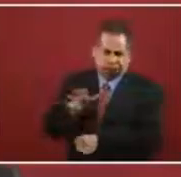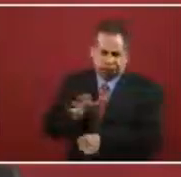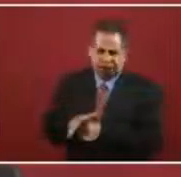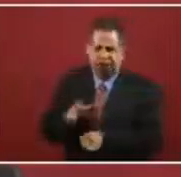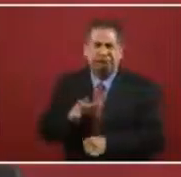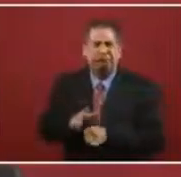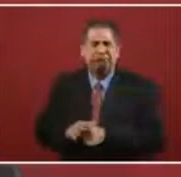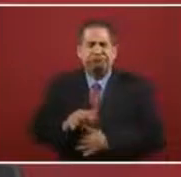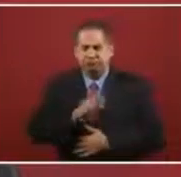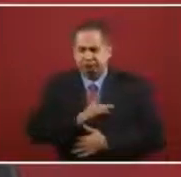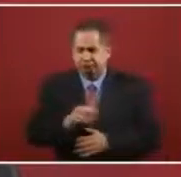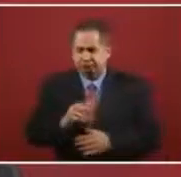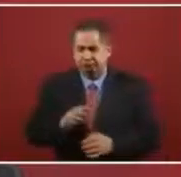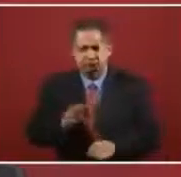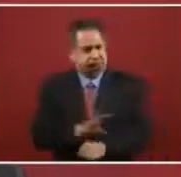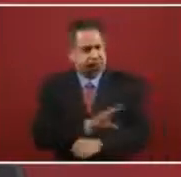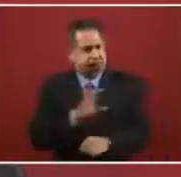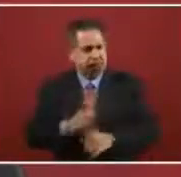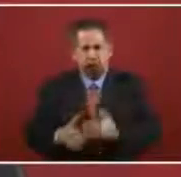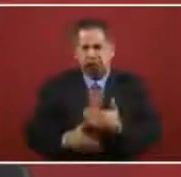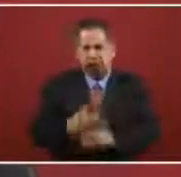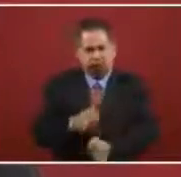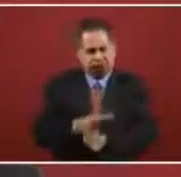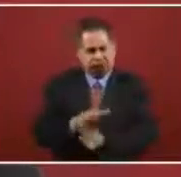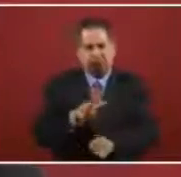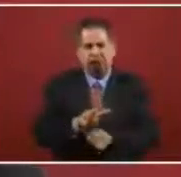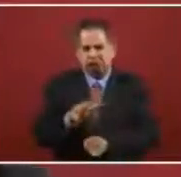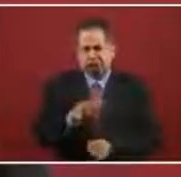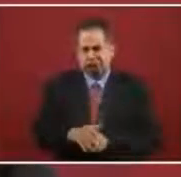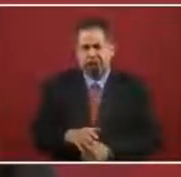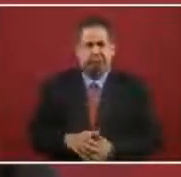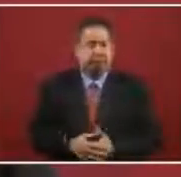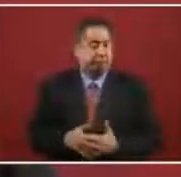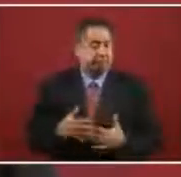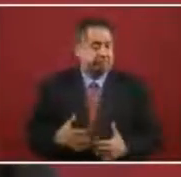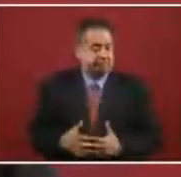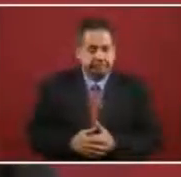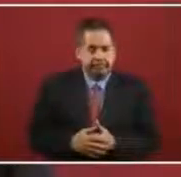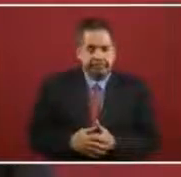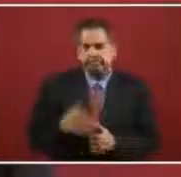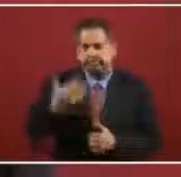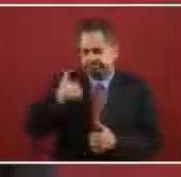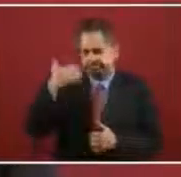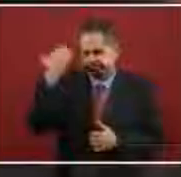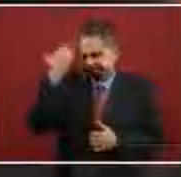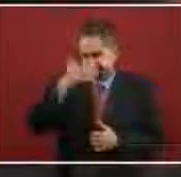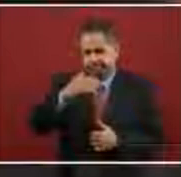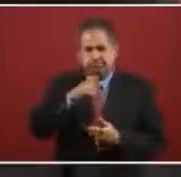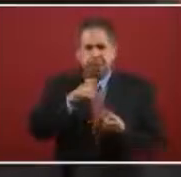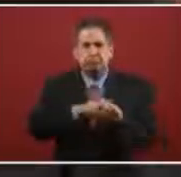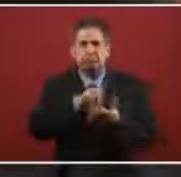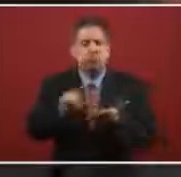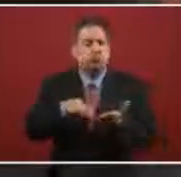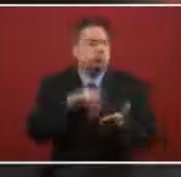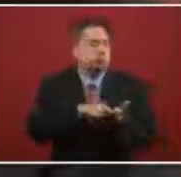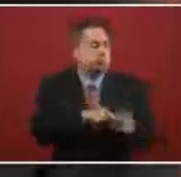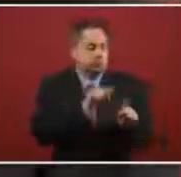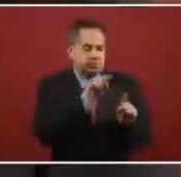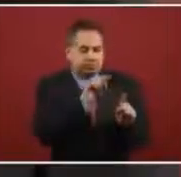tenemos energía eléctrica suficiente y tenemos muy localizados